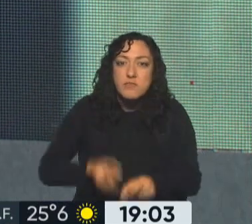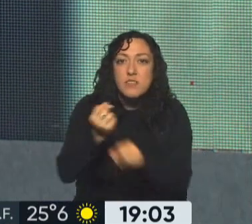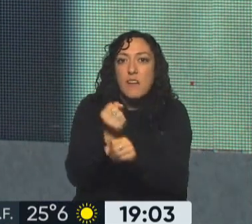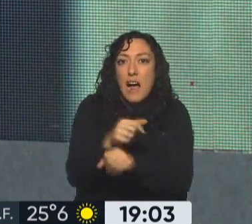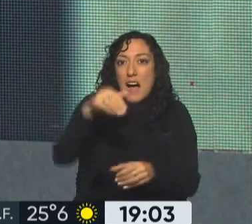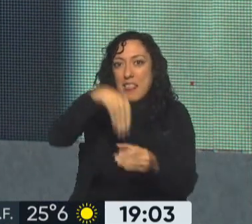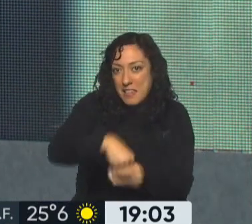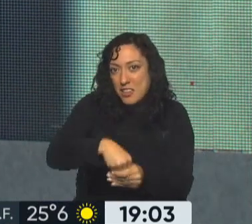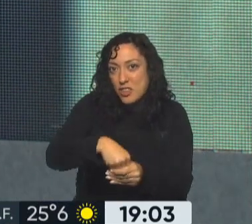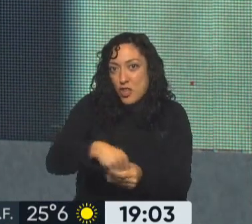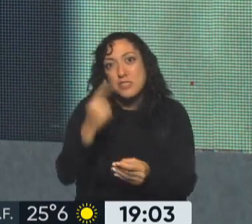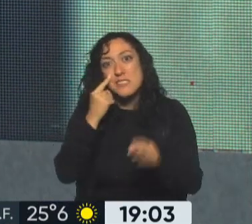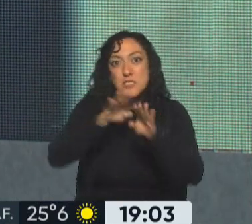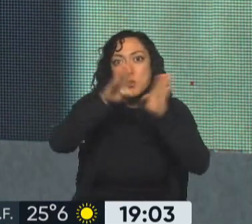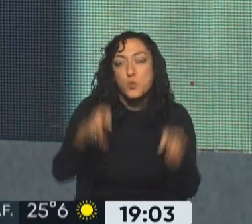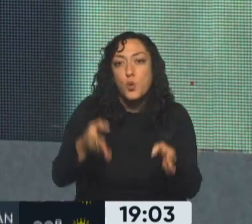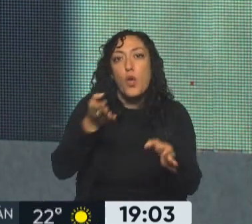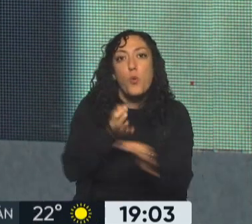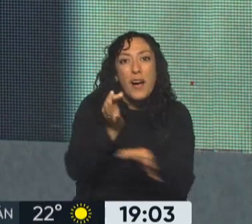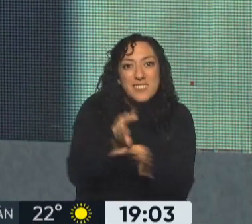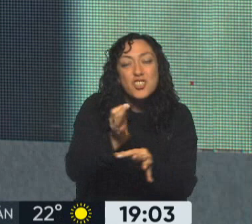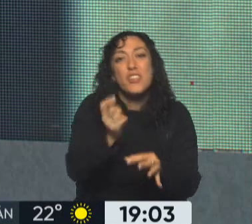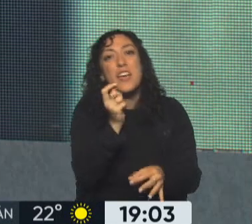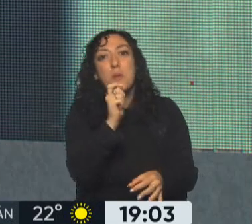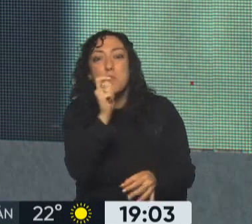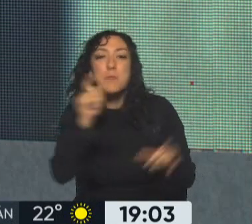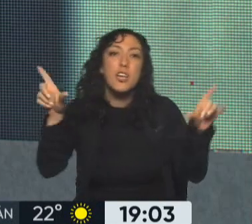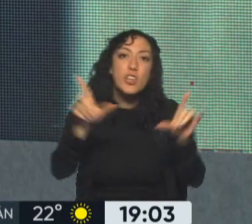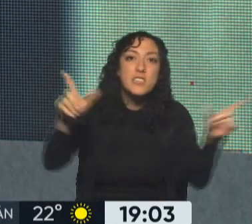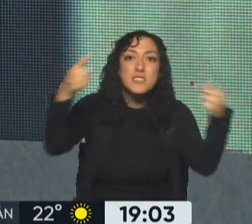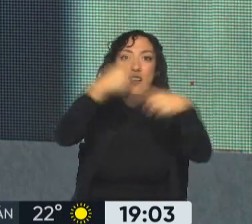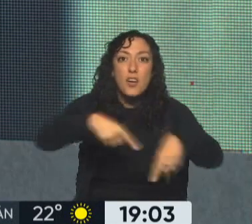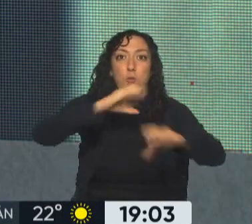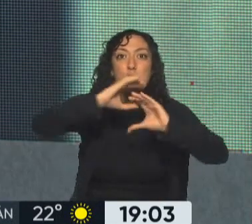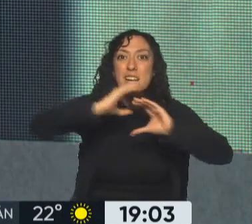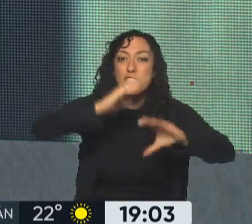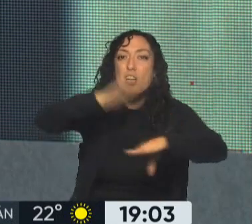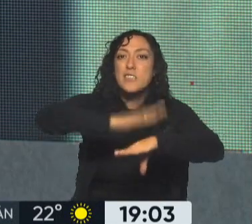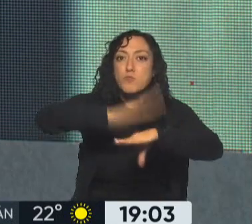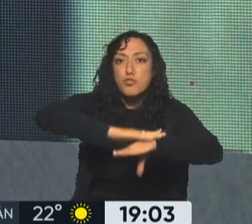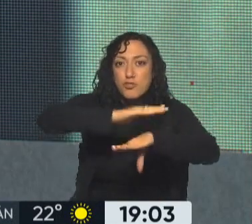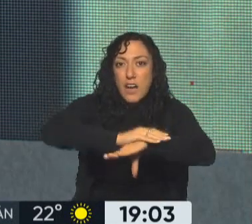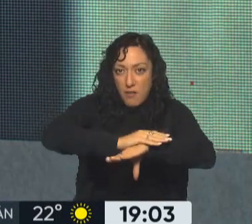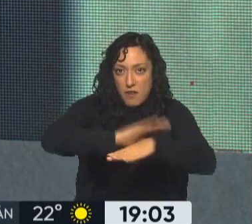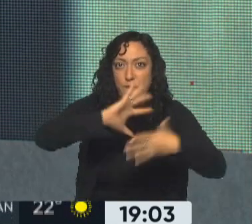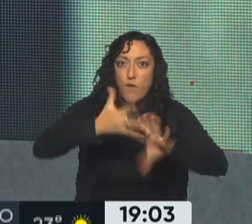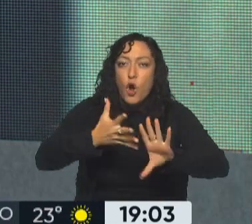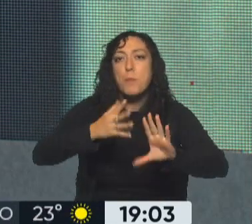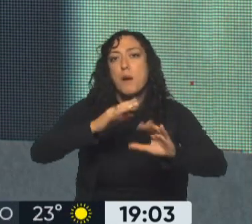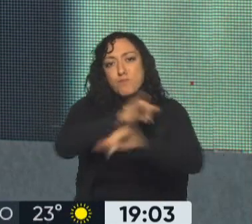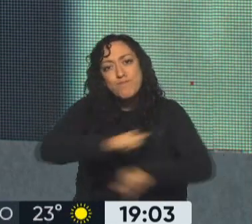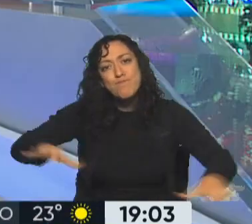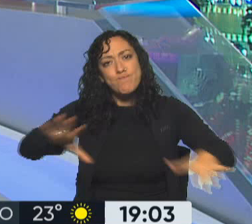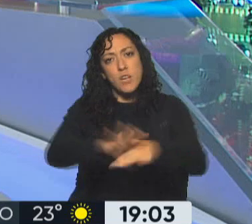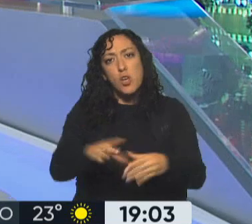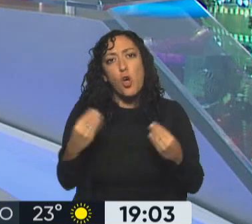Desde esos lugares, para que los nuevos comunicadores tomen esta lectura de lo que corresponde comunicar o de cómo corresponde